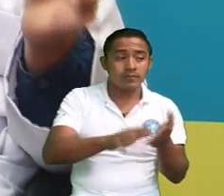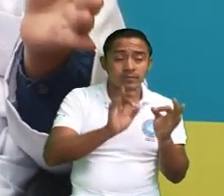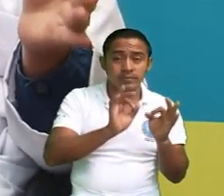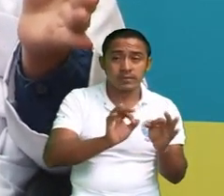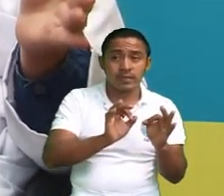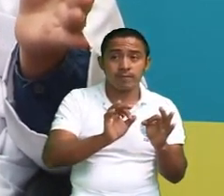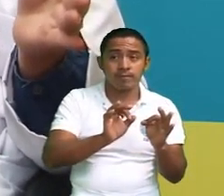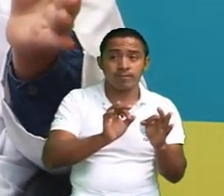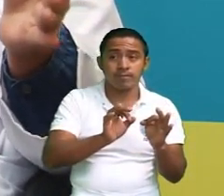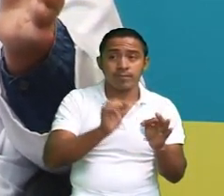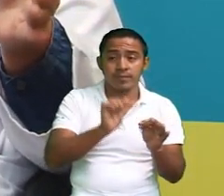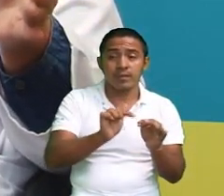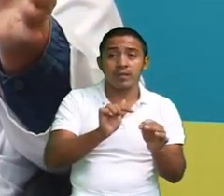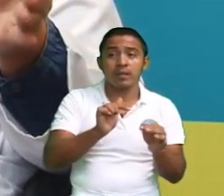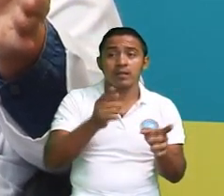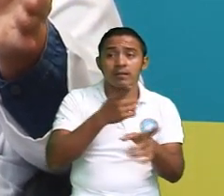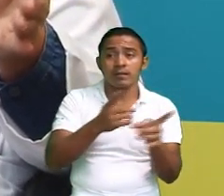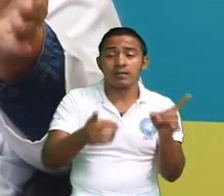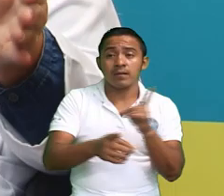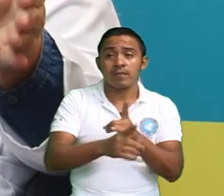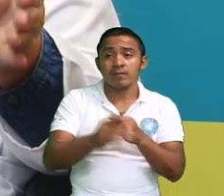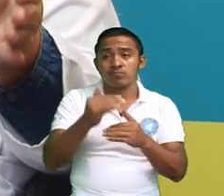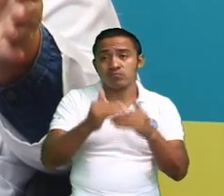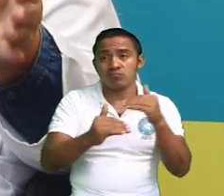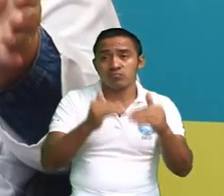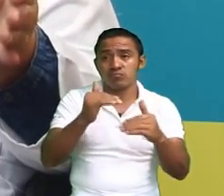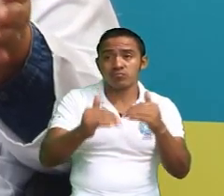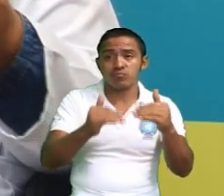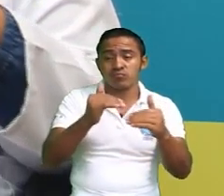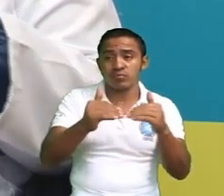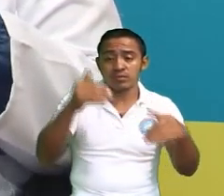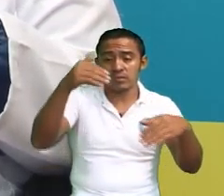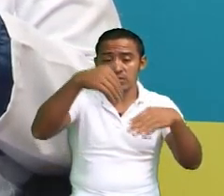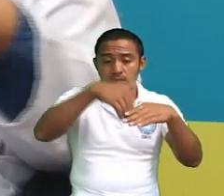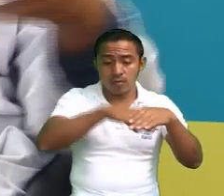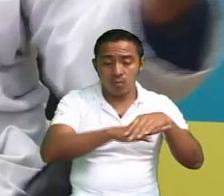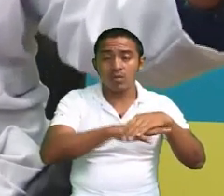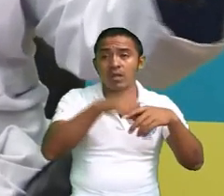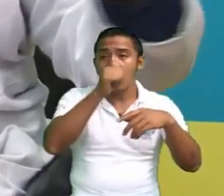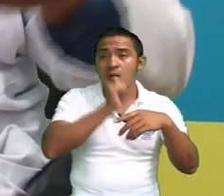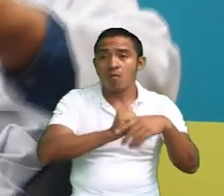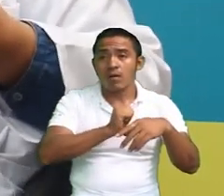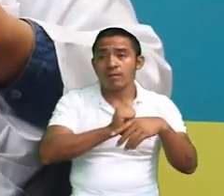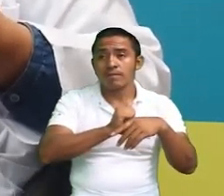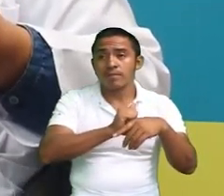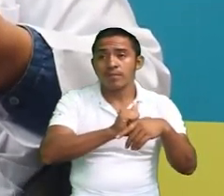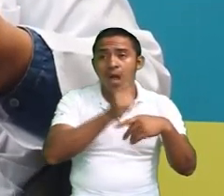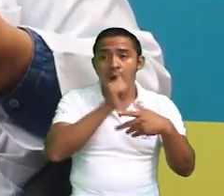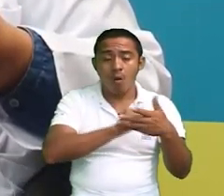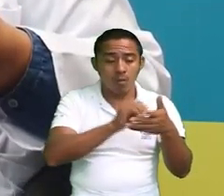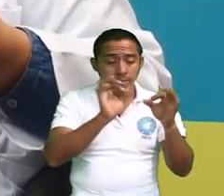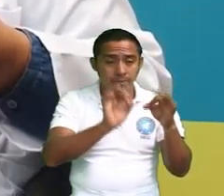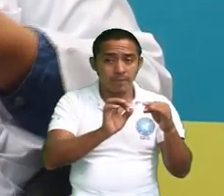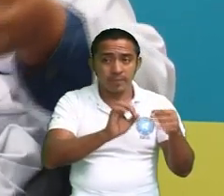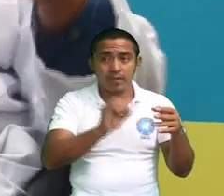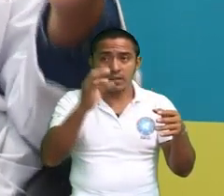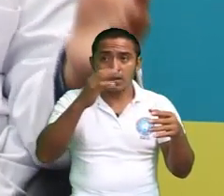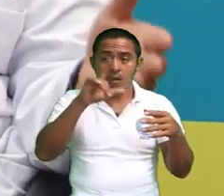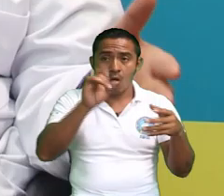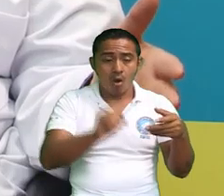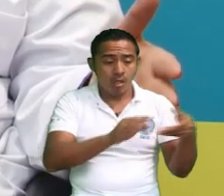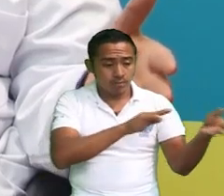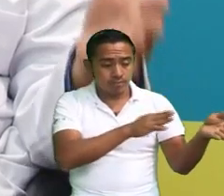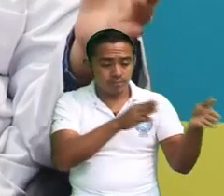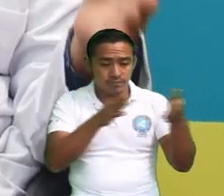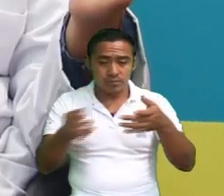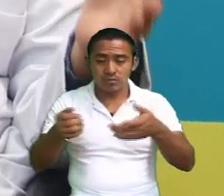y esta va a velar hasta el proceso de distribución y almacenamiento del agua. Probablemente viene clorada de las tuberías, pero cuando